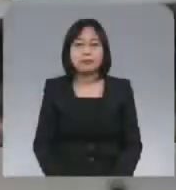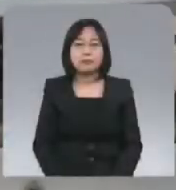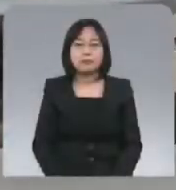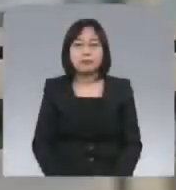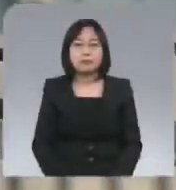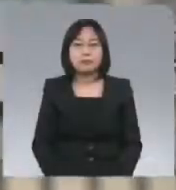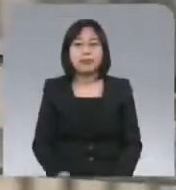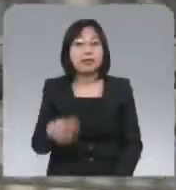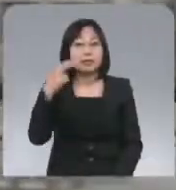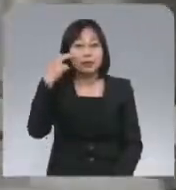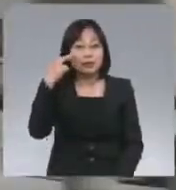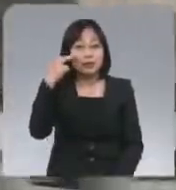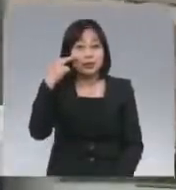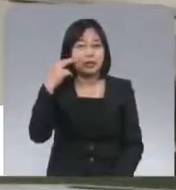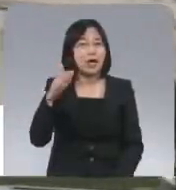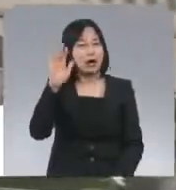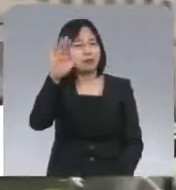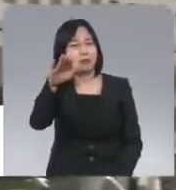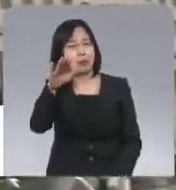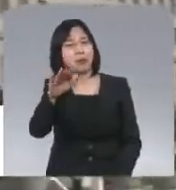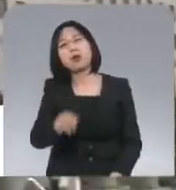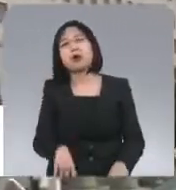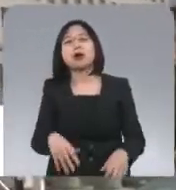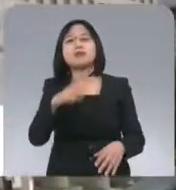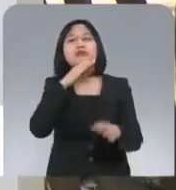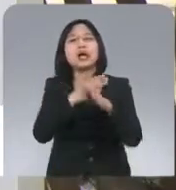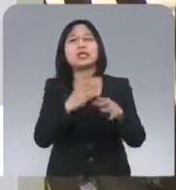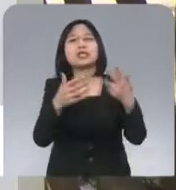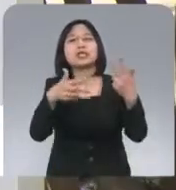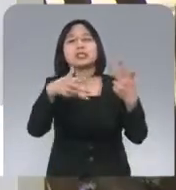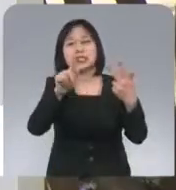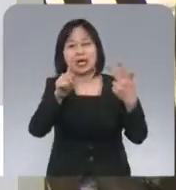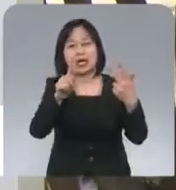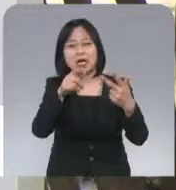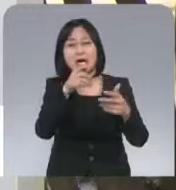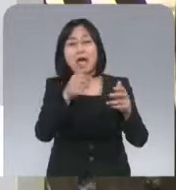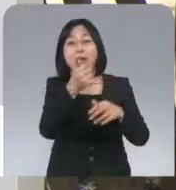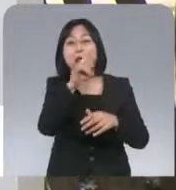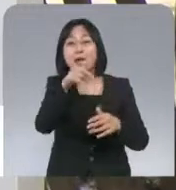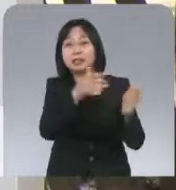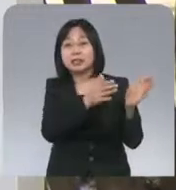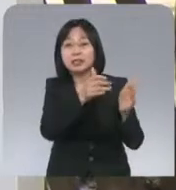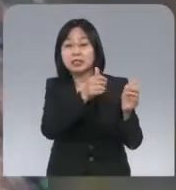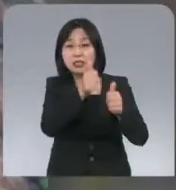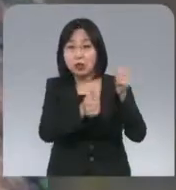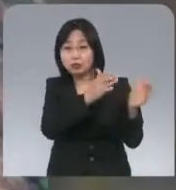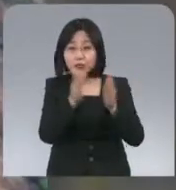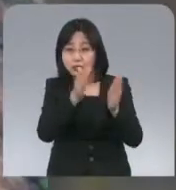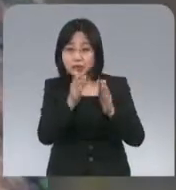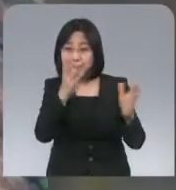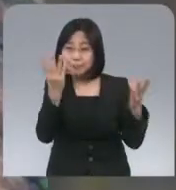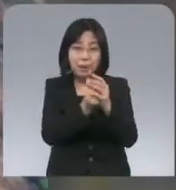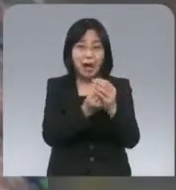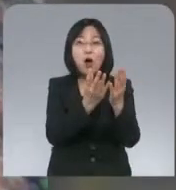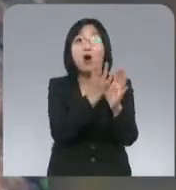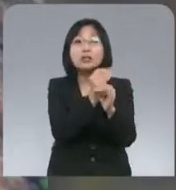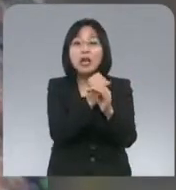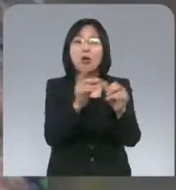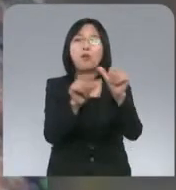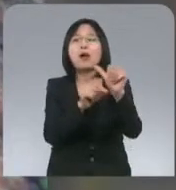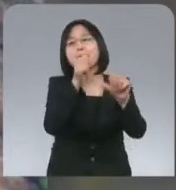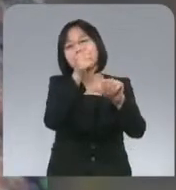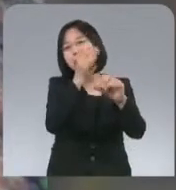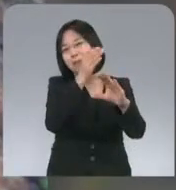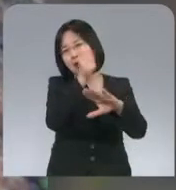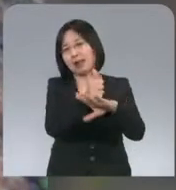eeuu prevé que corea del norte podría llevar a cabo un ensayo nuclear durante el mes de mayo salida por querer vice portavoz del